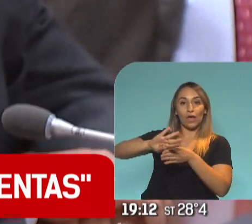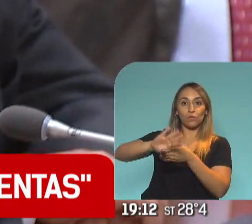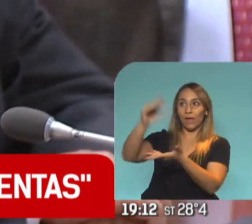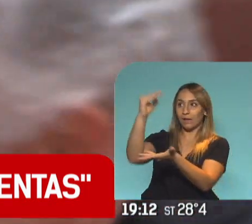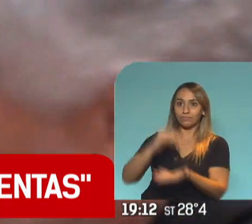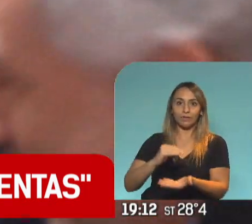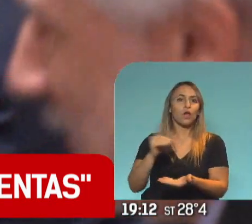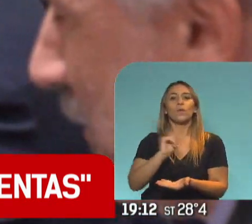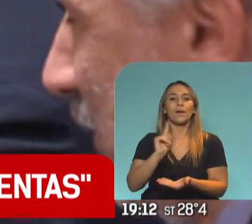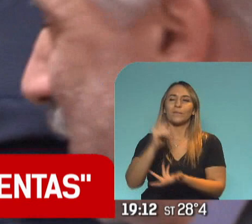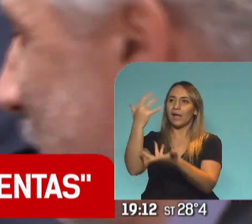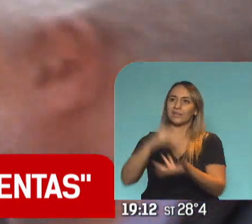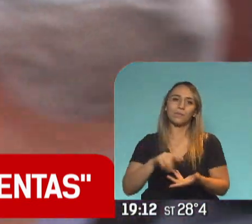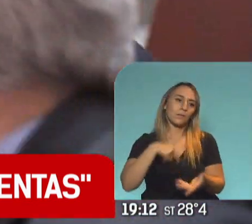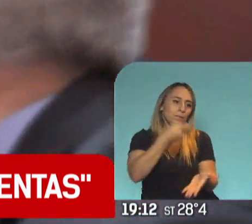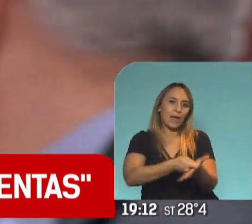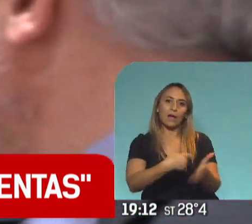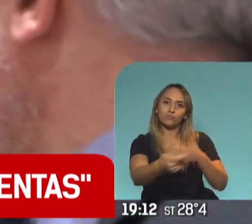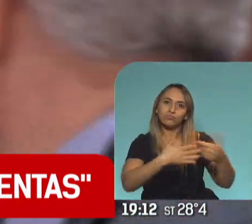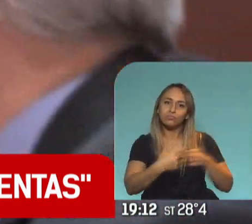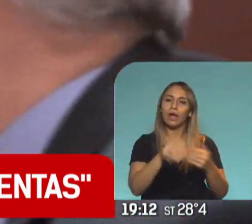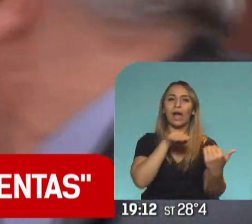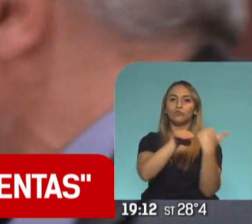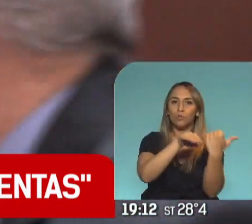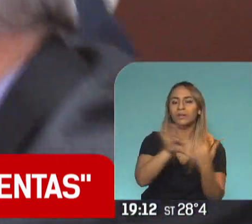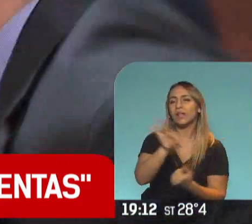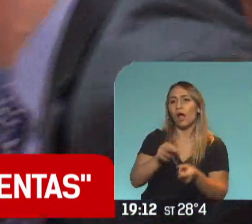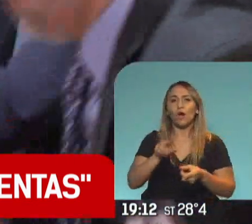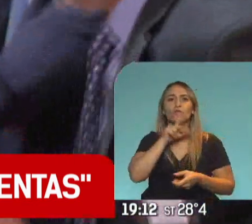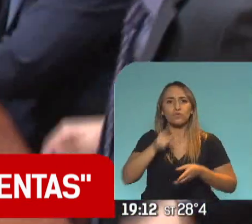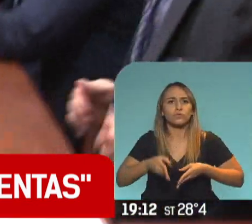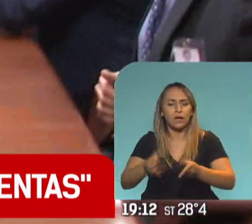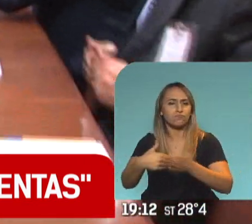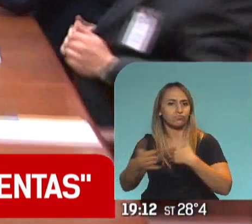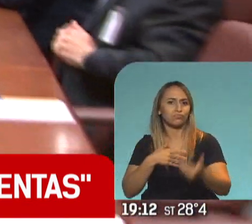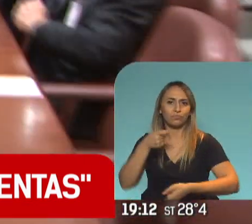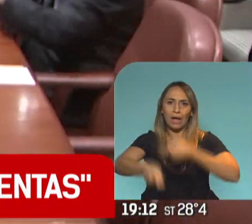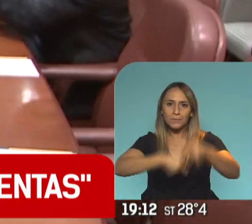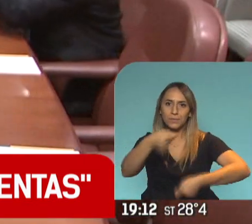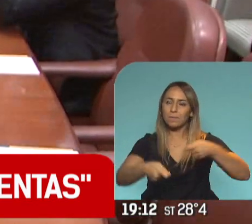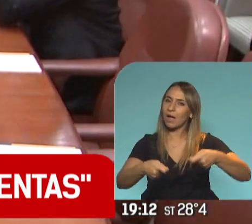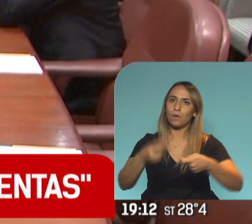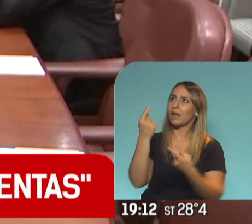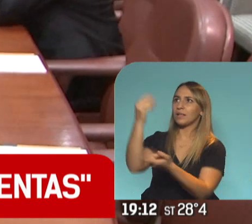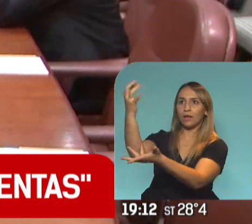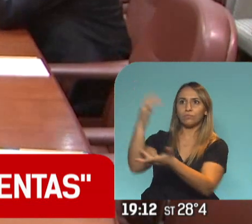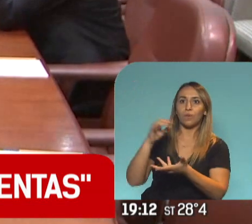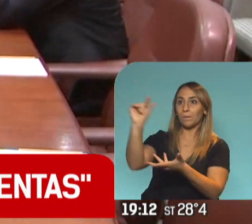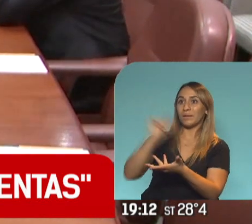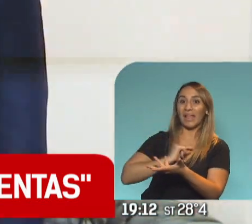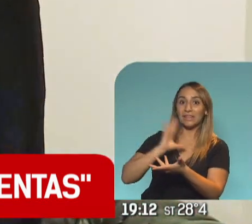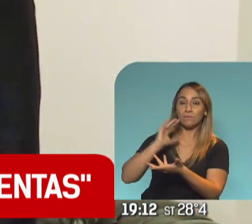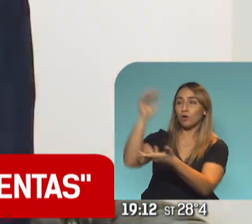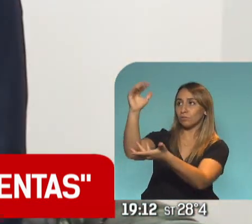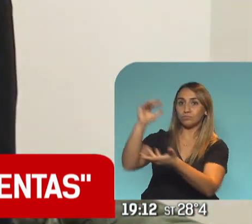para financiar una autopista o una carretera, sino que tomaron deuda para que ese dinero que entraba mediante un préstamo excepcional del